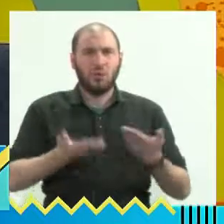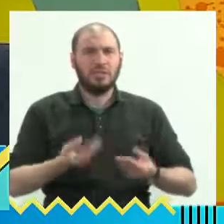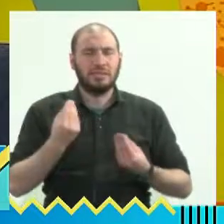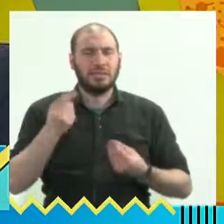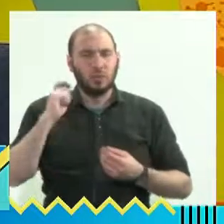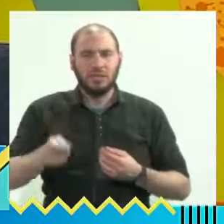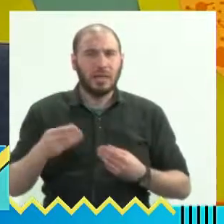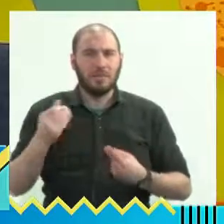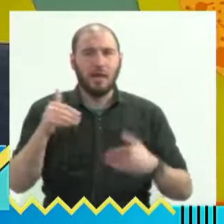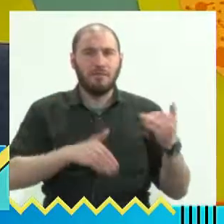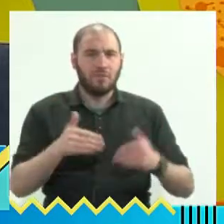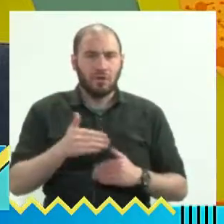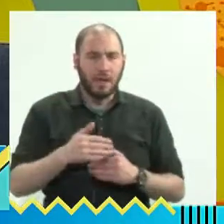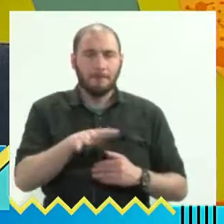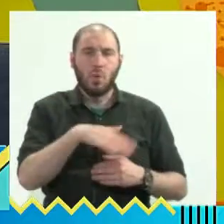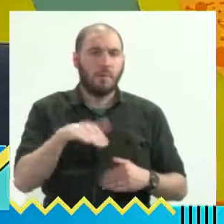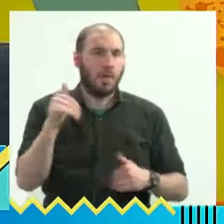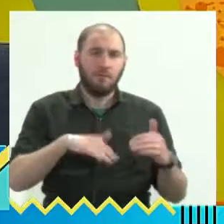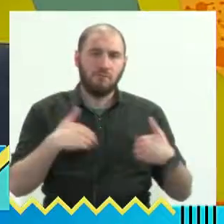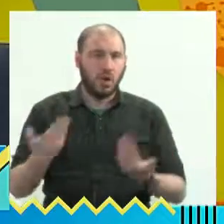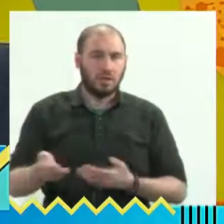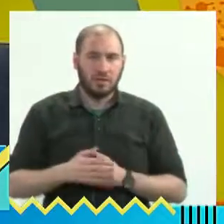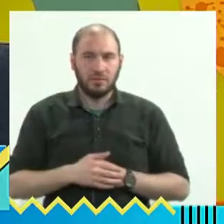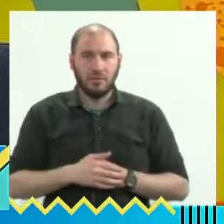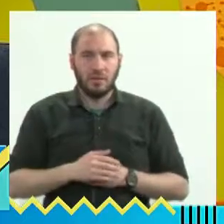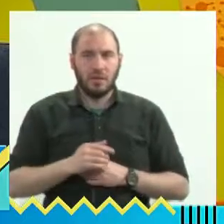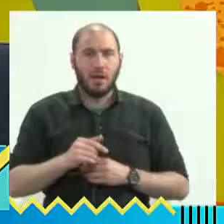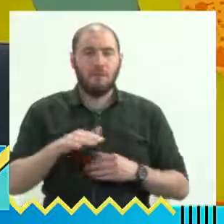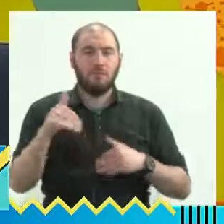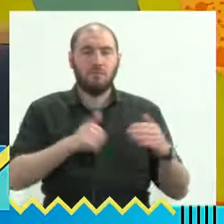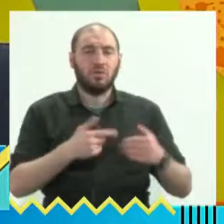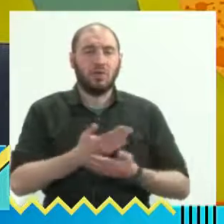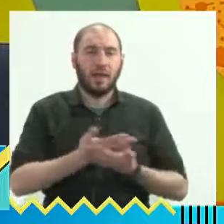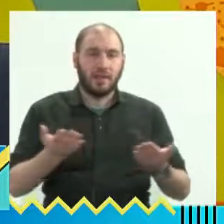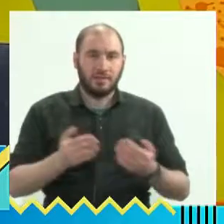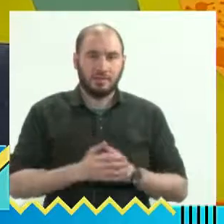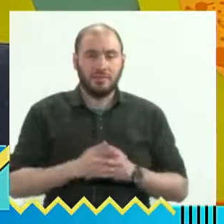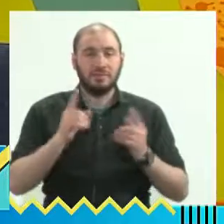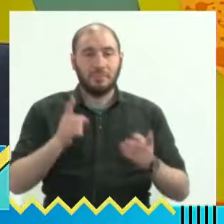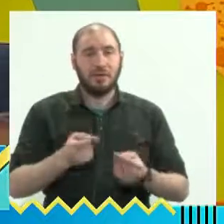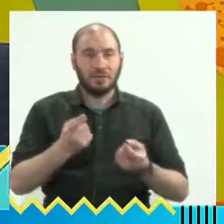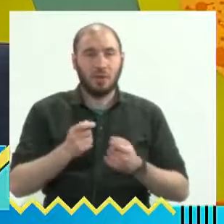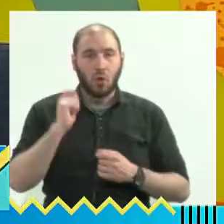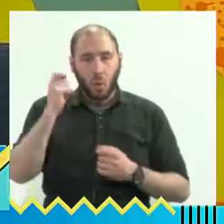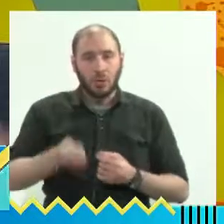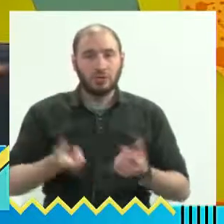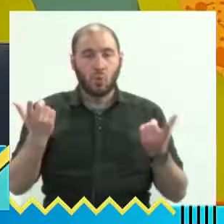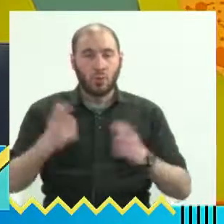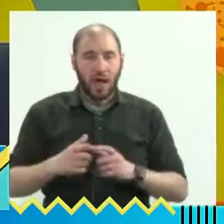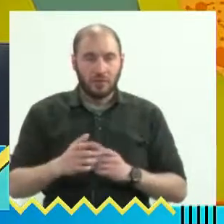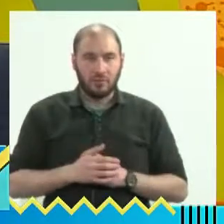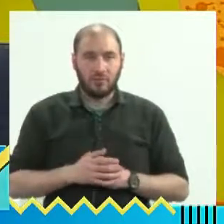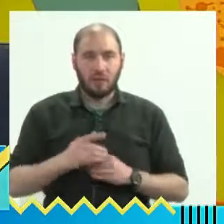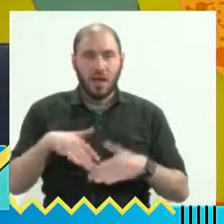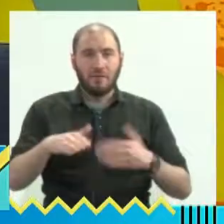es que tienen que ser votados por el pueblo, tienen que ser elegidos por voto popular, tiene que haber además juicio por jurado, que si bien se